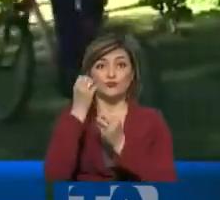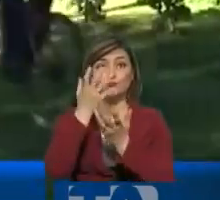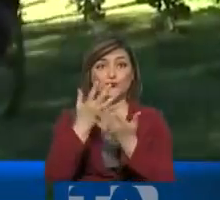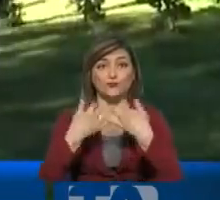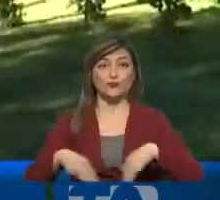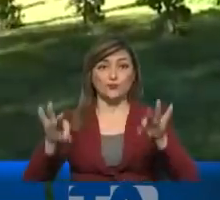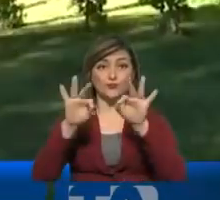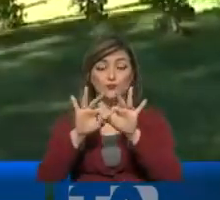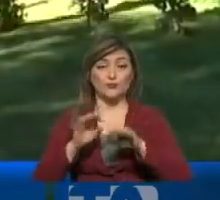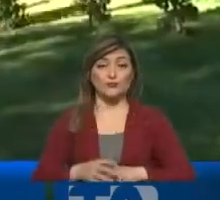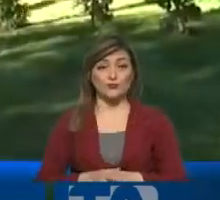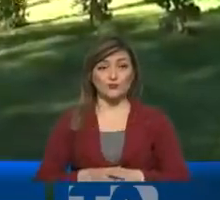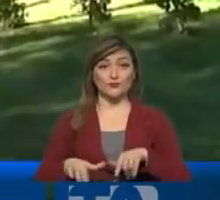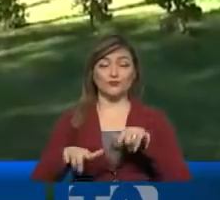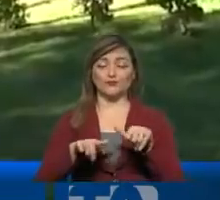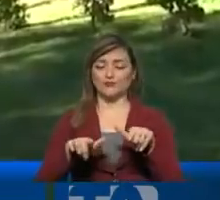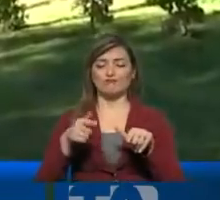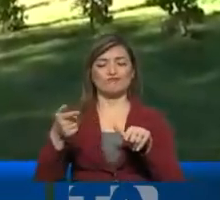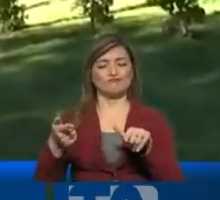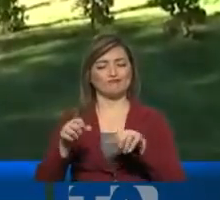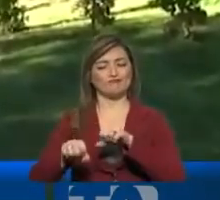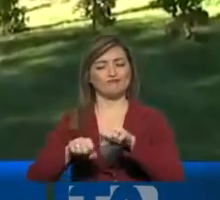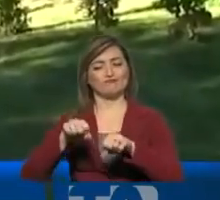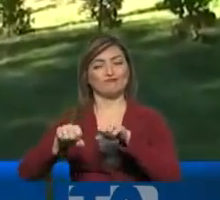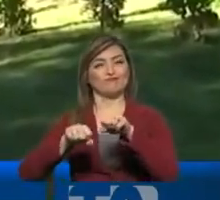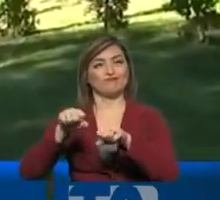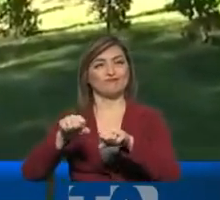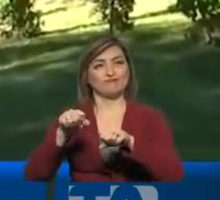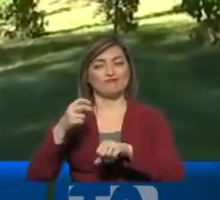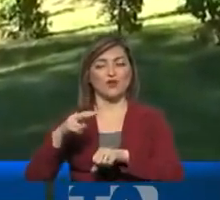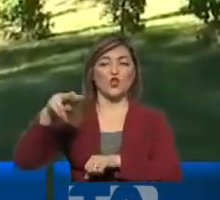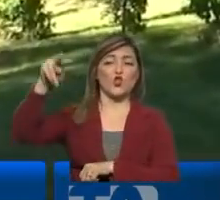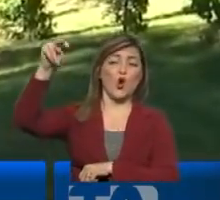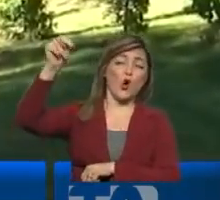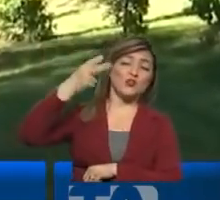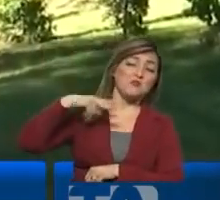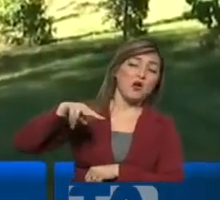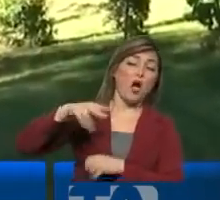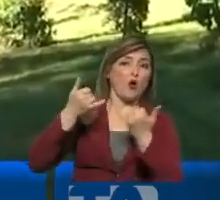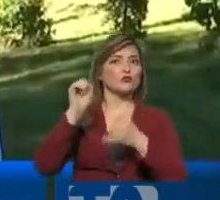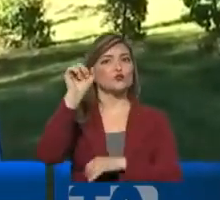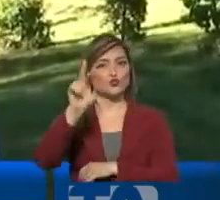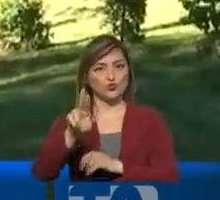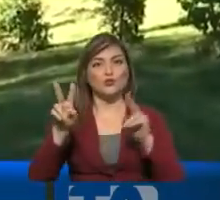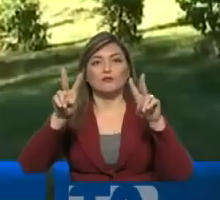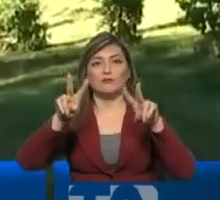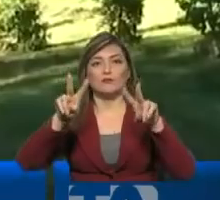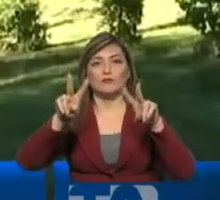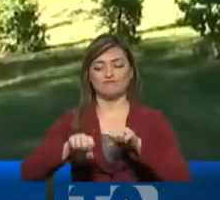Qué importante es contar con estos espacios que a veces solo veíamos en el norte de la capital, hoy hay en el sur de la